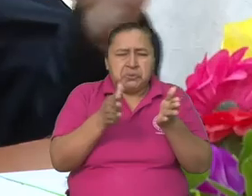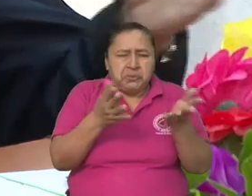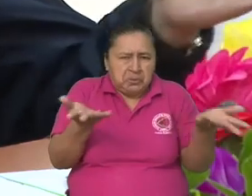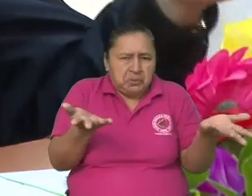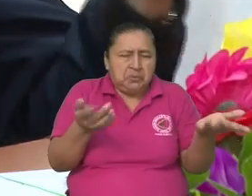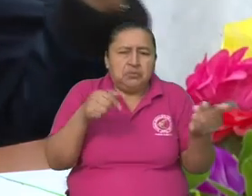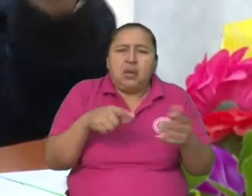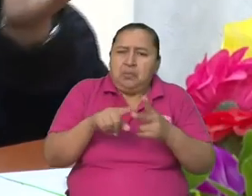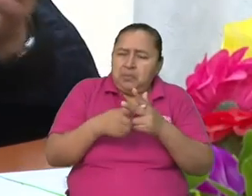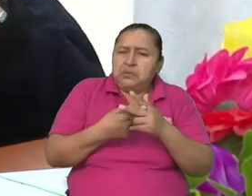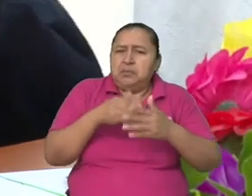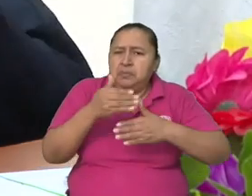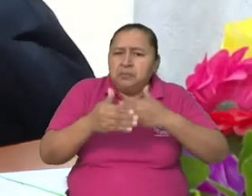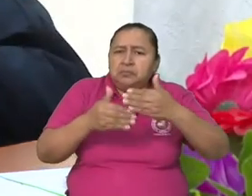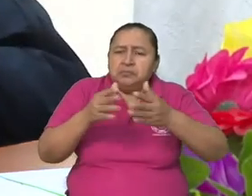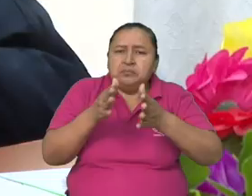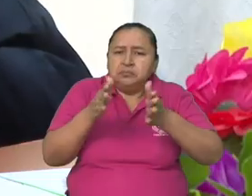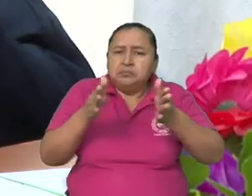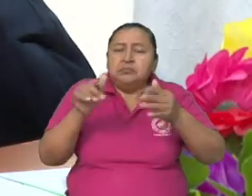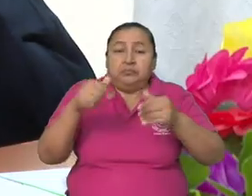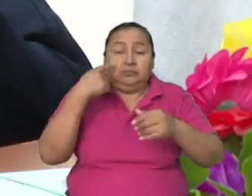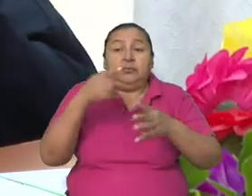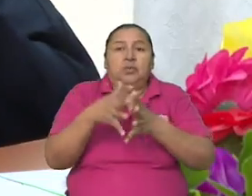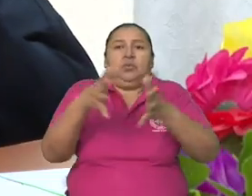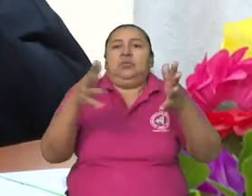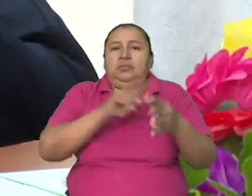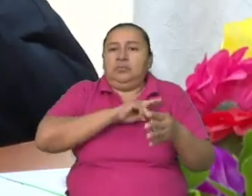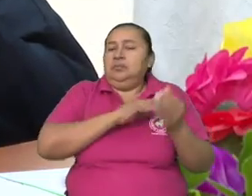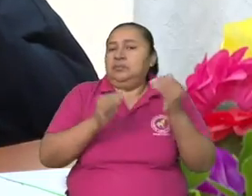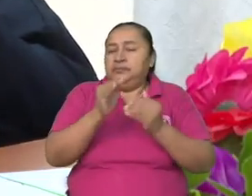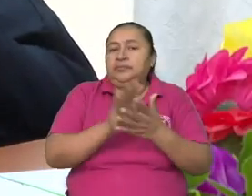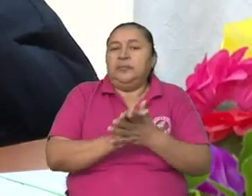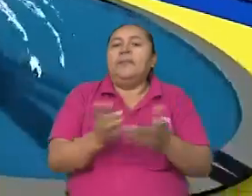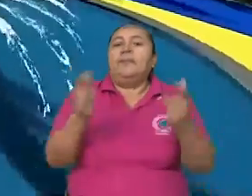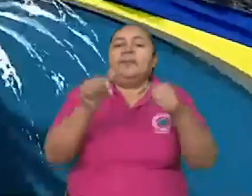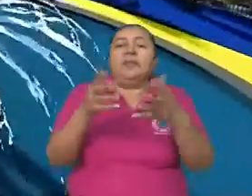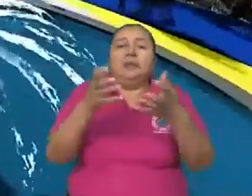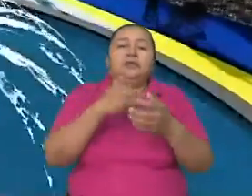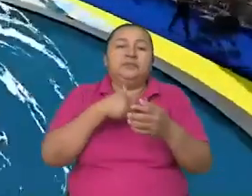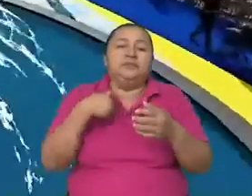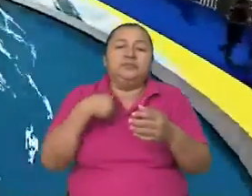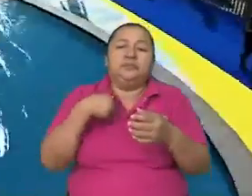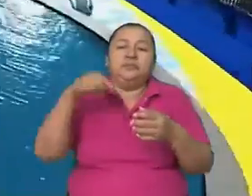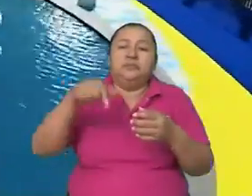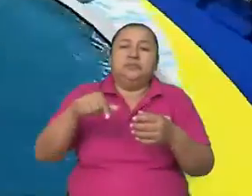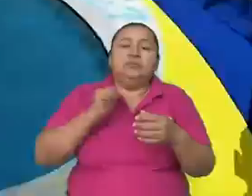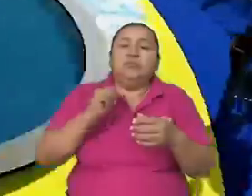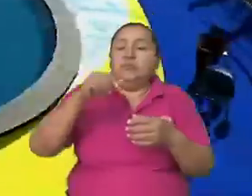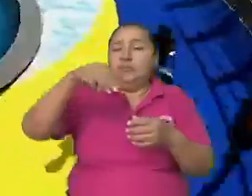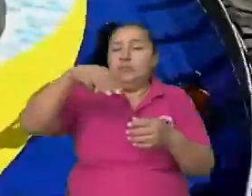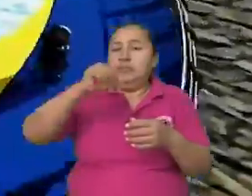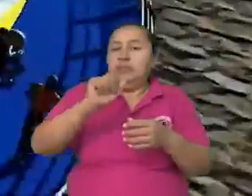comenzar poco a poco. Y vos mirás cómo ha crecido, pues. Y queremos hacer el puerto del Patricio Río Raya también